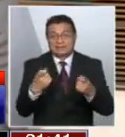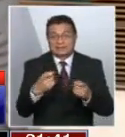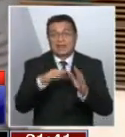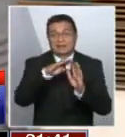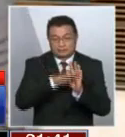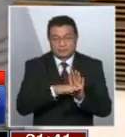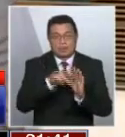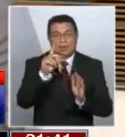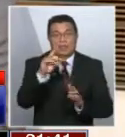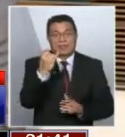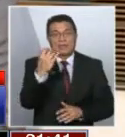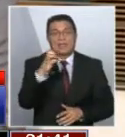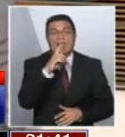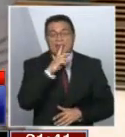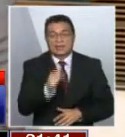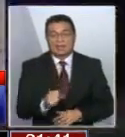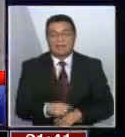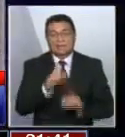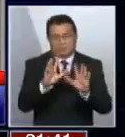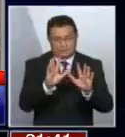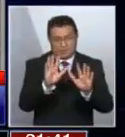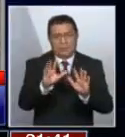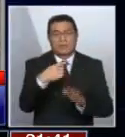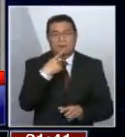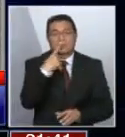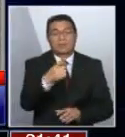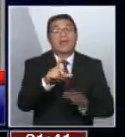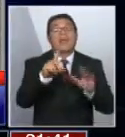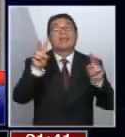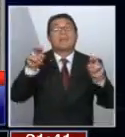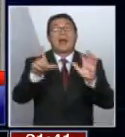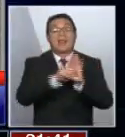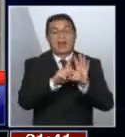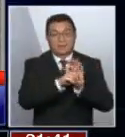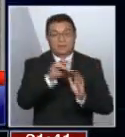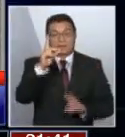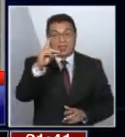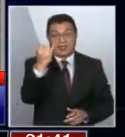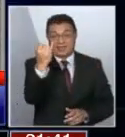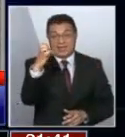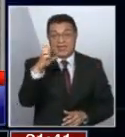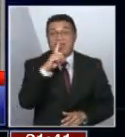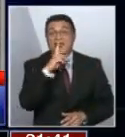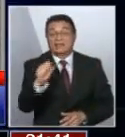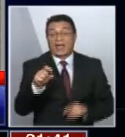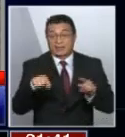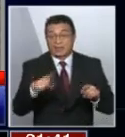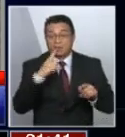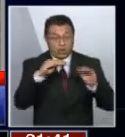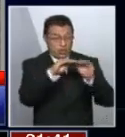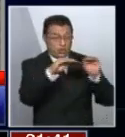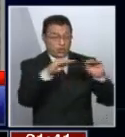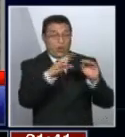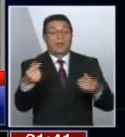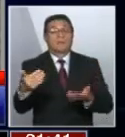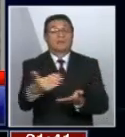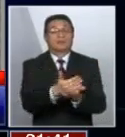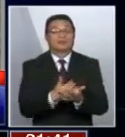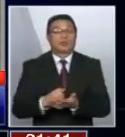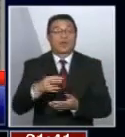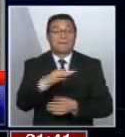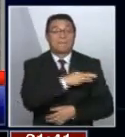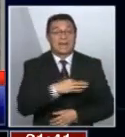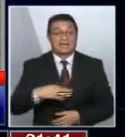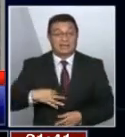quiero preguntar la dieta por el tema legal y las asignaciones. Diputado, le quiero preguntar por el tema legal, porque la dieta parlamentaria está igualada con el sueldo de los ministros por la Constitución,